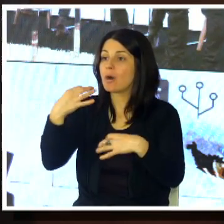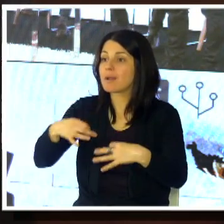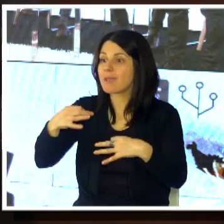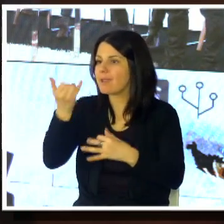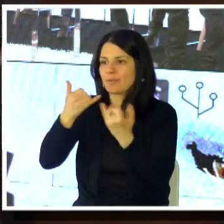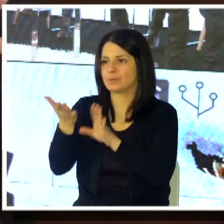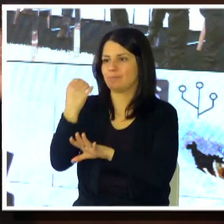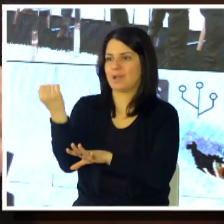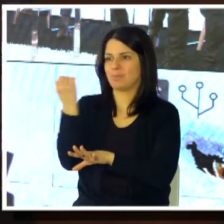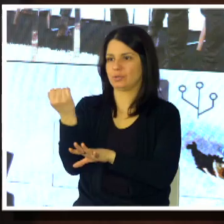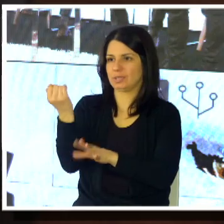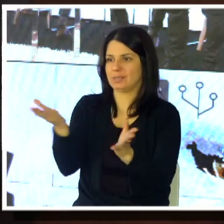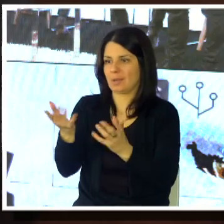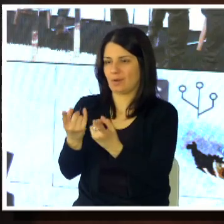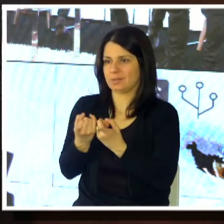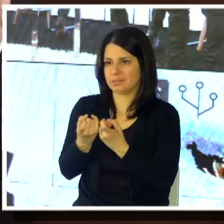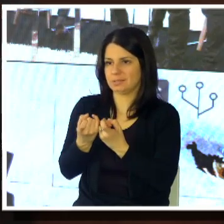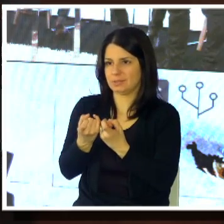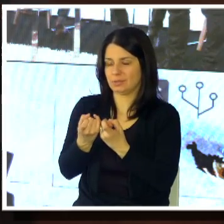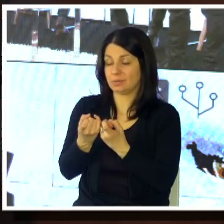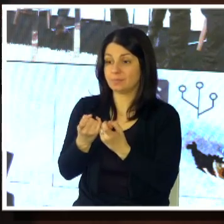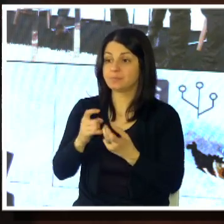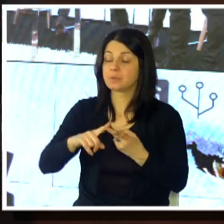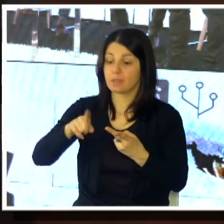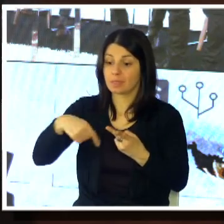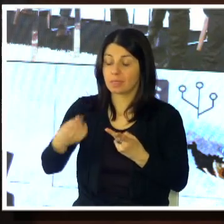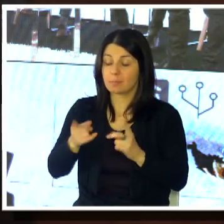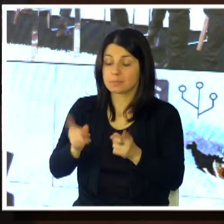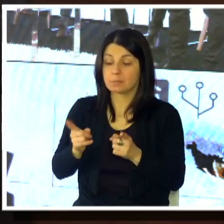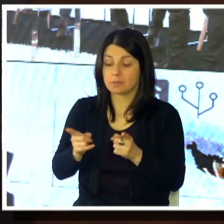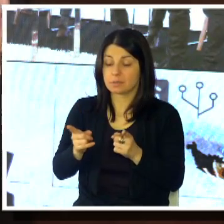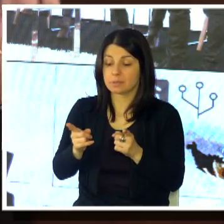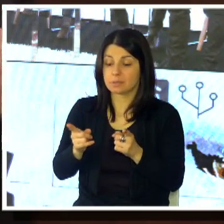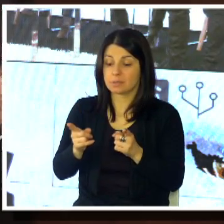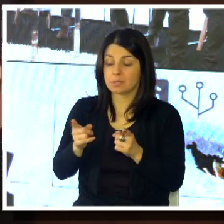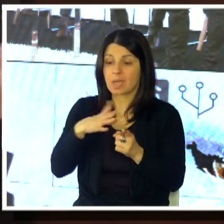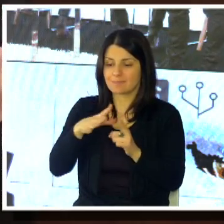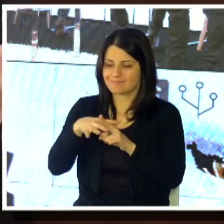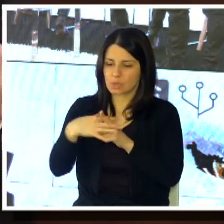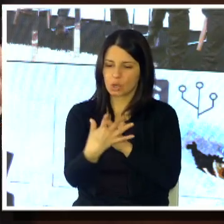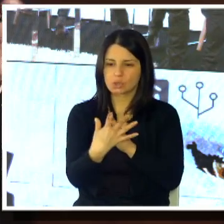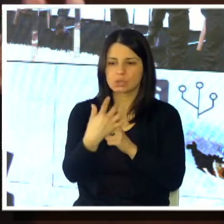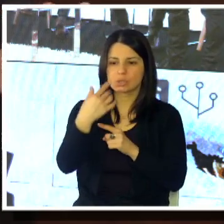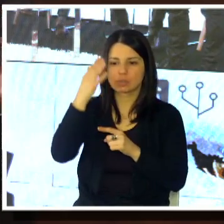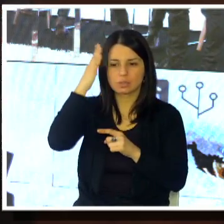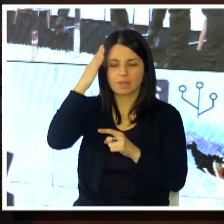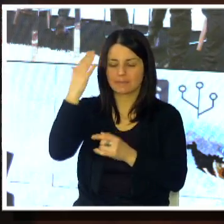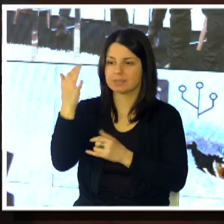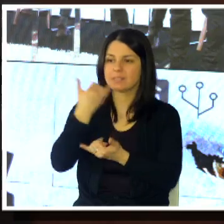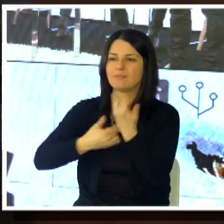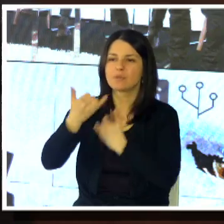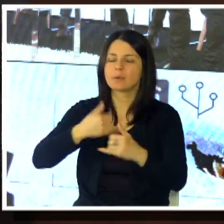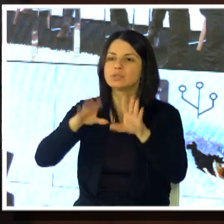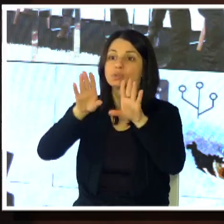relevante de la que se puede fluir. Y además también tener el contexto de toda la información para